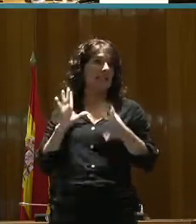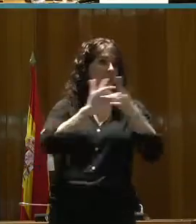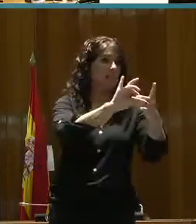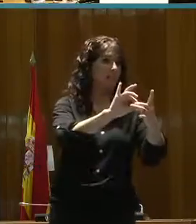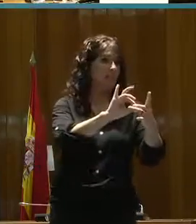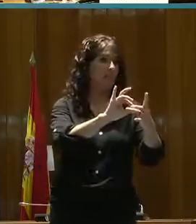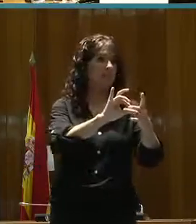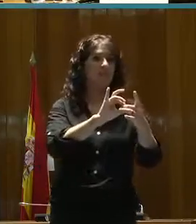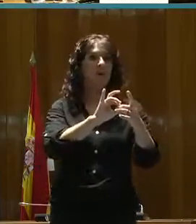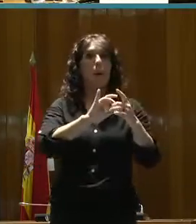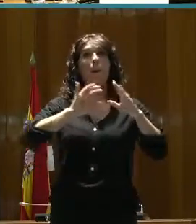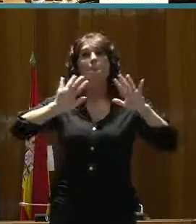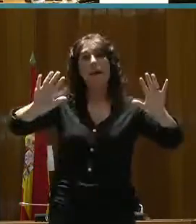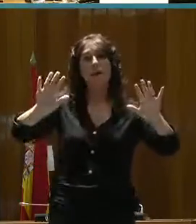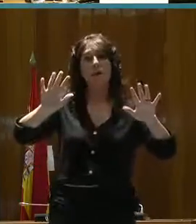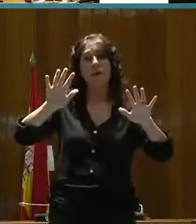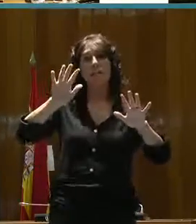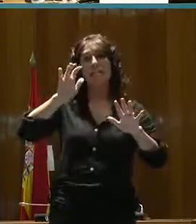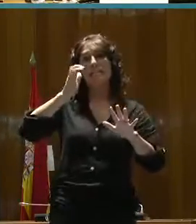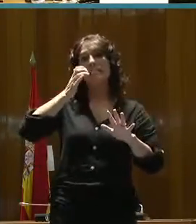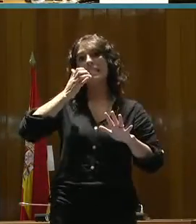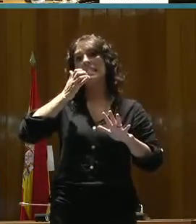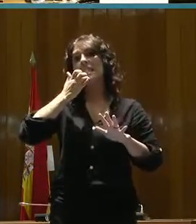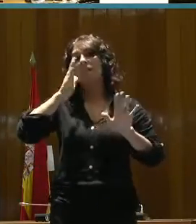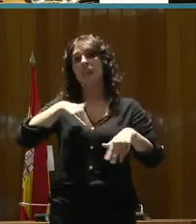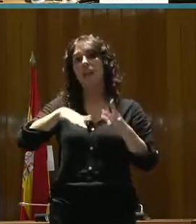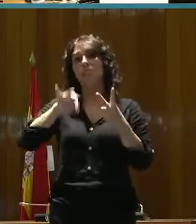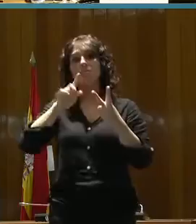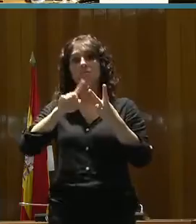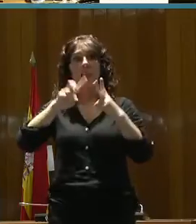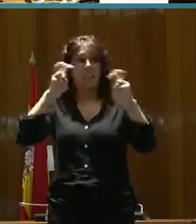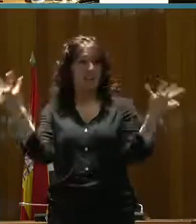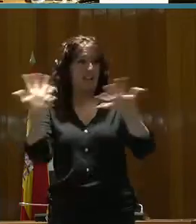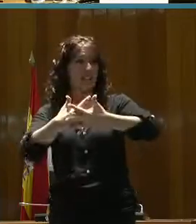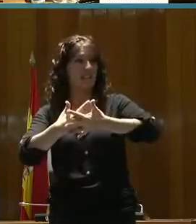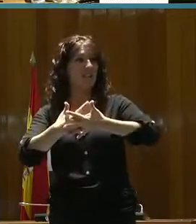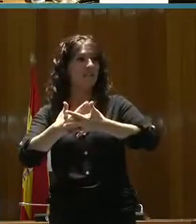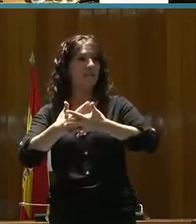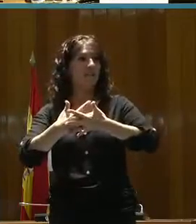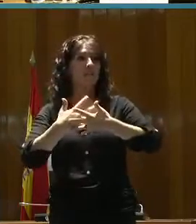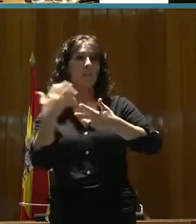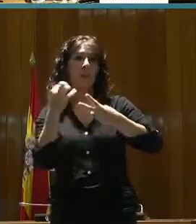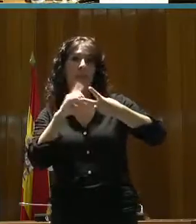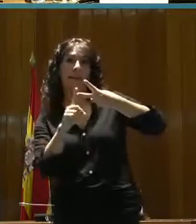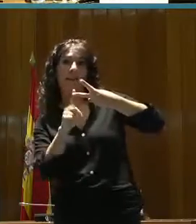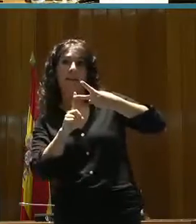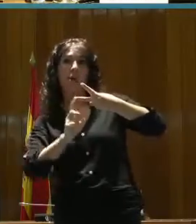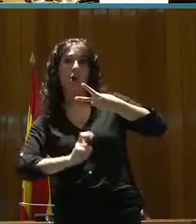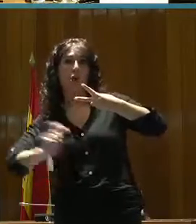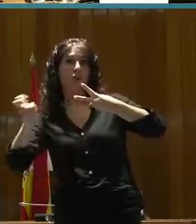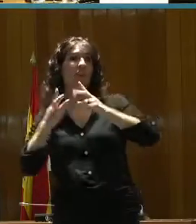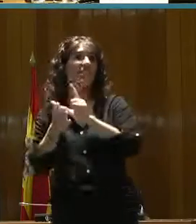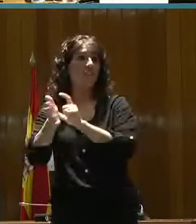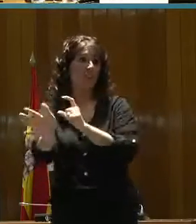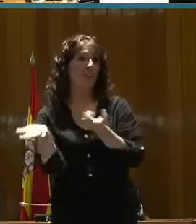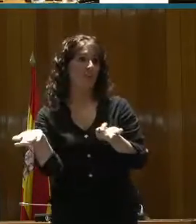Pero si se encuentra tan imbricado con la acción construida, lo deberíamos incluir en la parte de